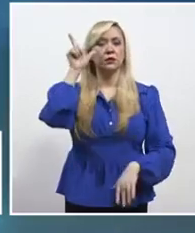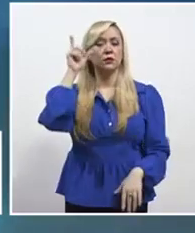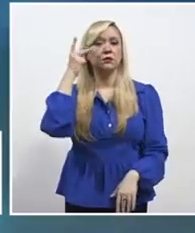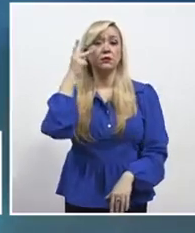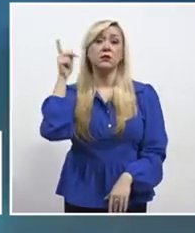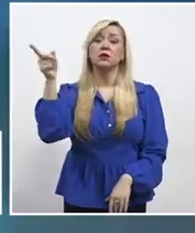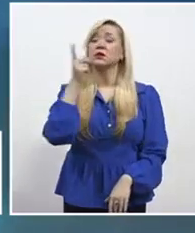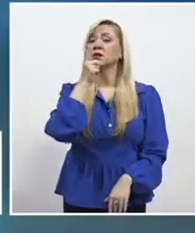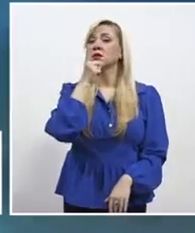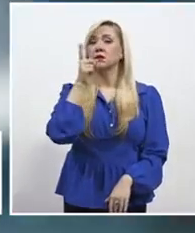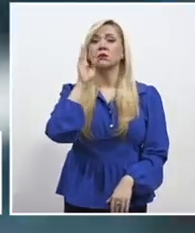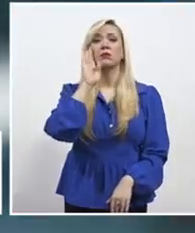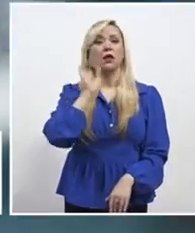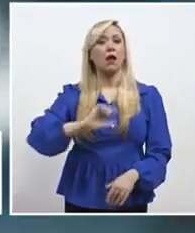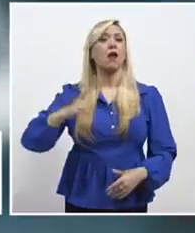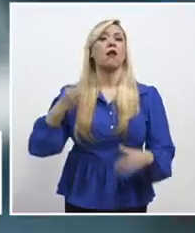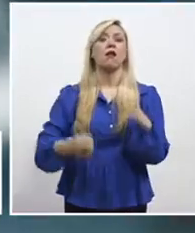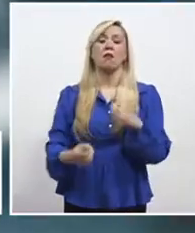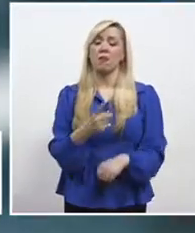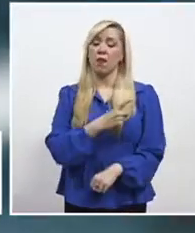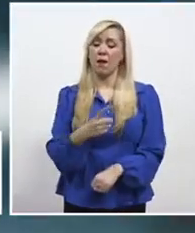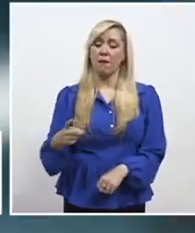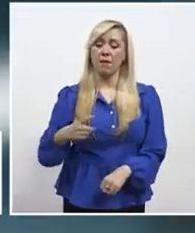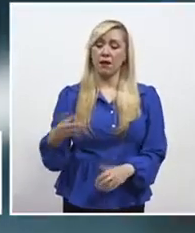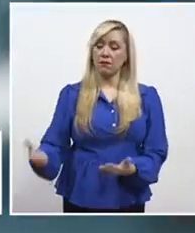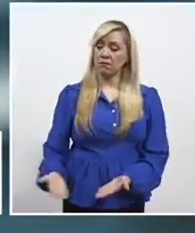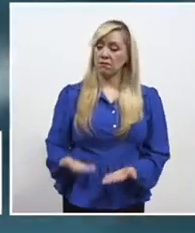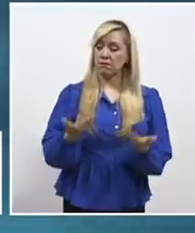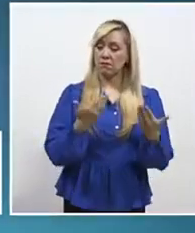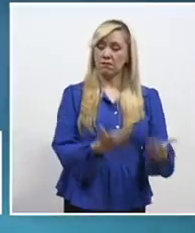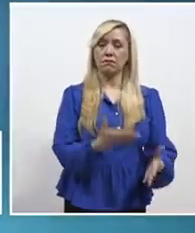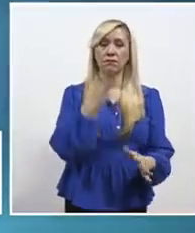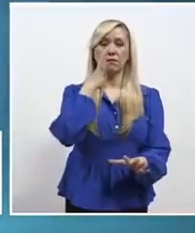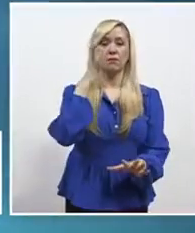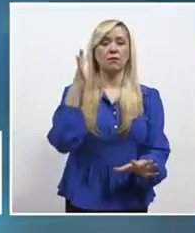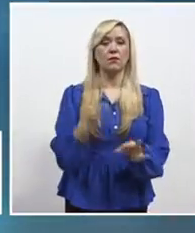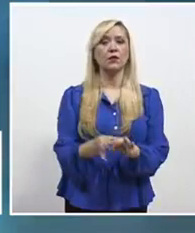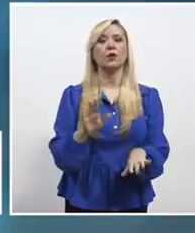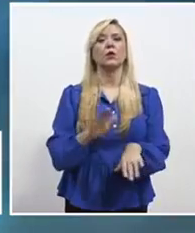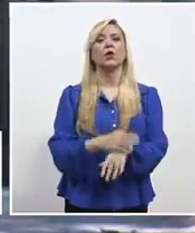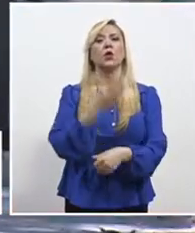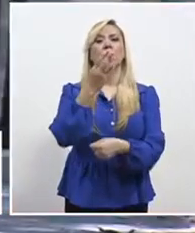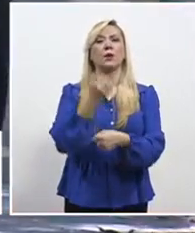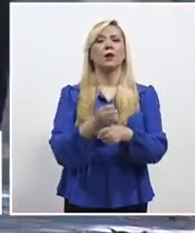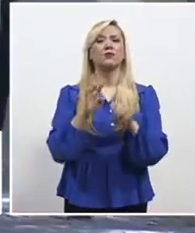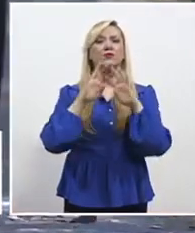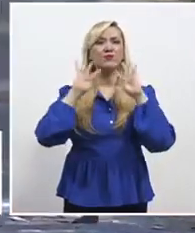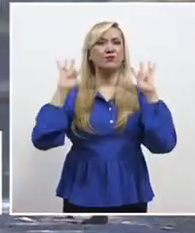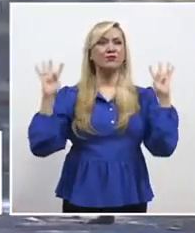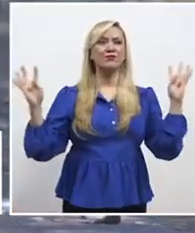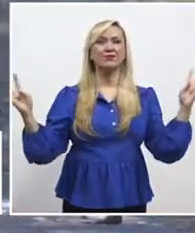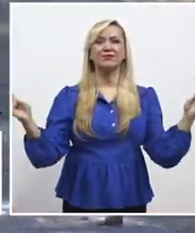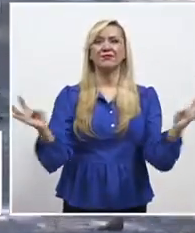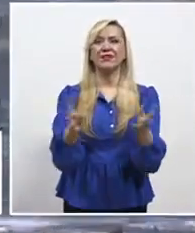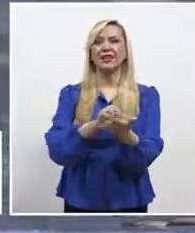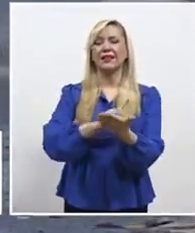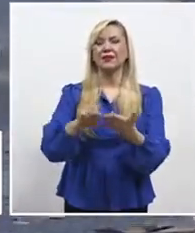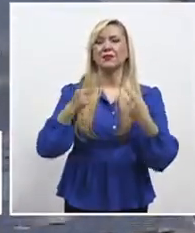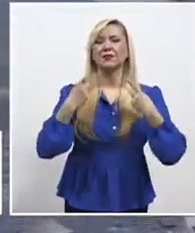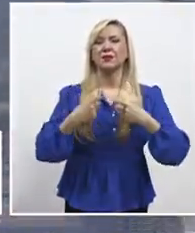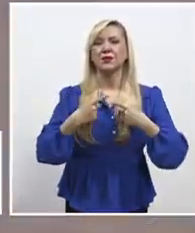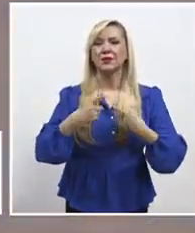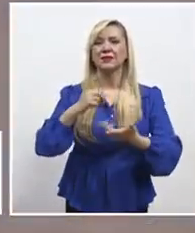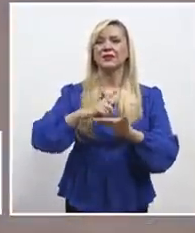muy claro a favor de los derechos de este sector de la población, en el marco del 9º Observatorio Ciudadano de los Derechos de las Personas con